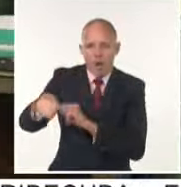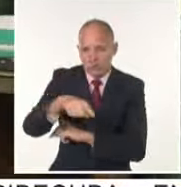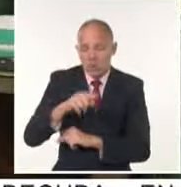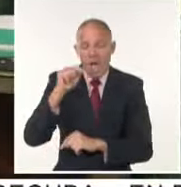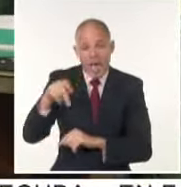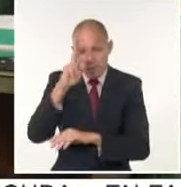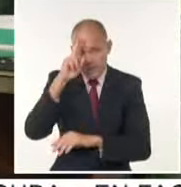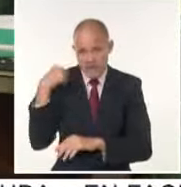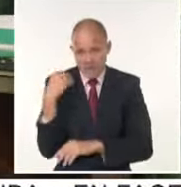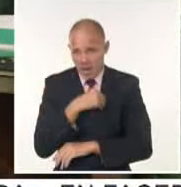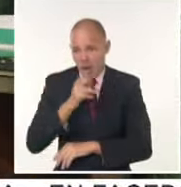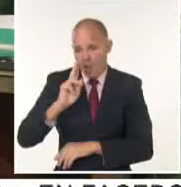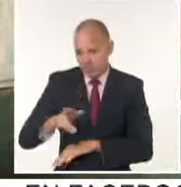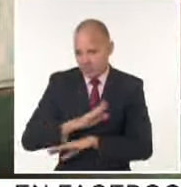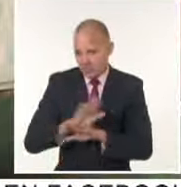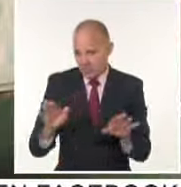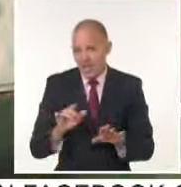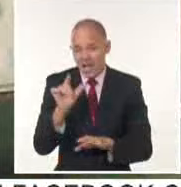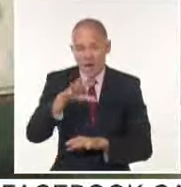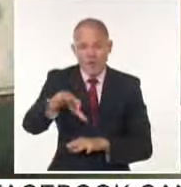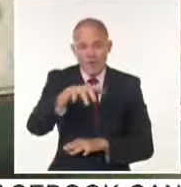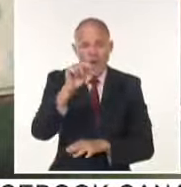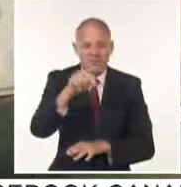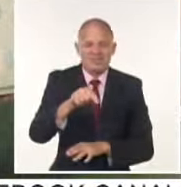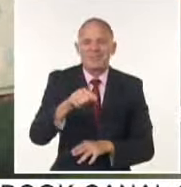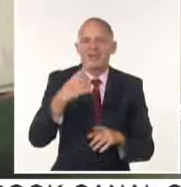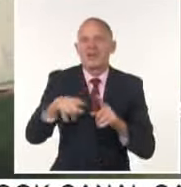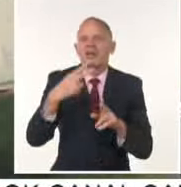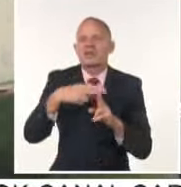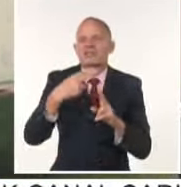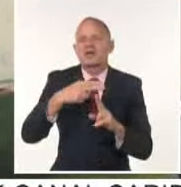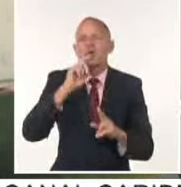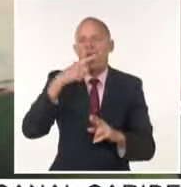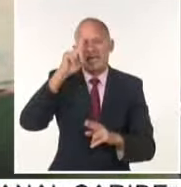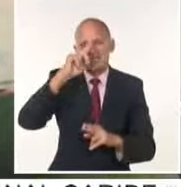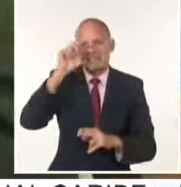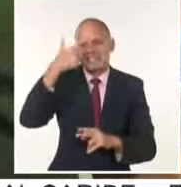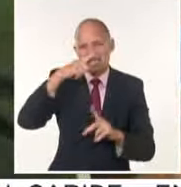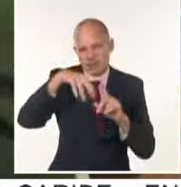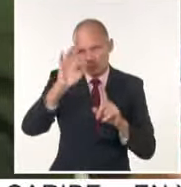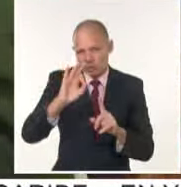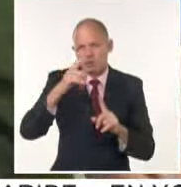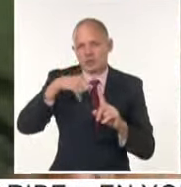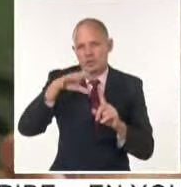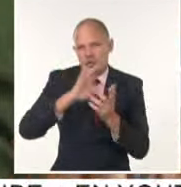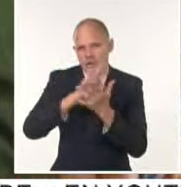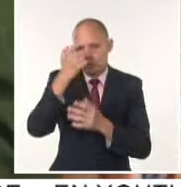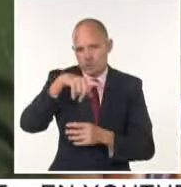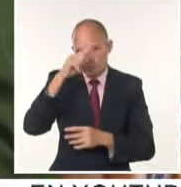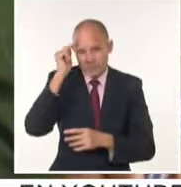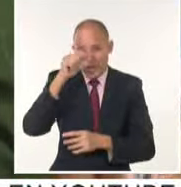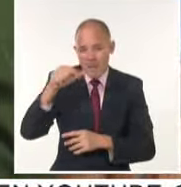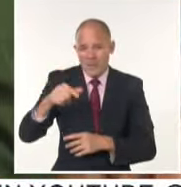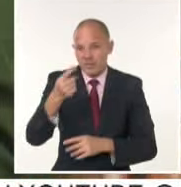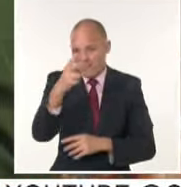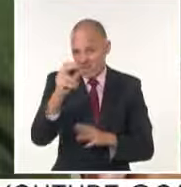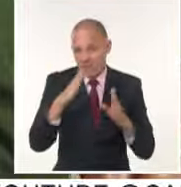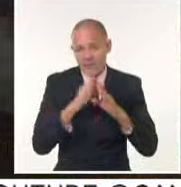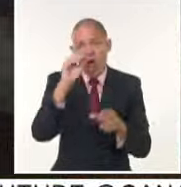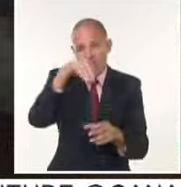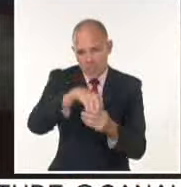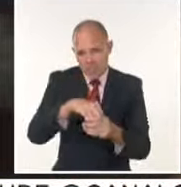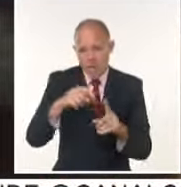en Santo Tomás viven 20 personas que protegen en el consultorio local en tanto los turistas los evacúan a lugares